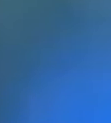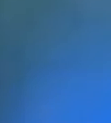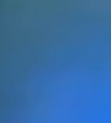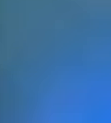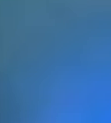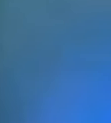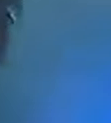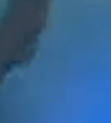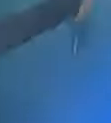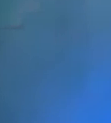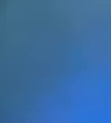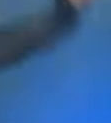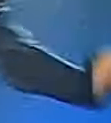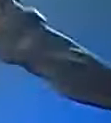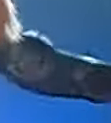quieres.